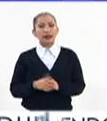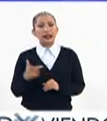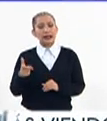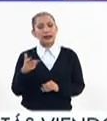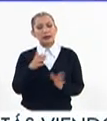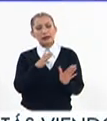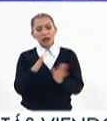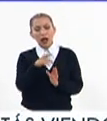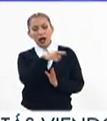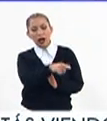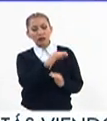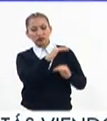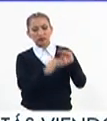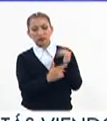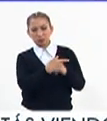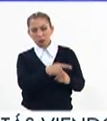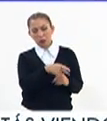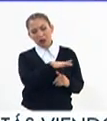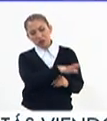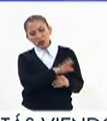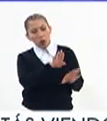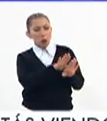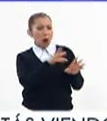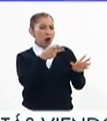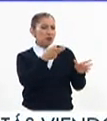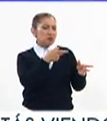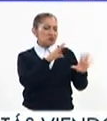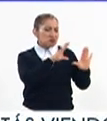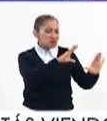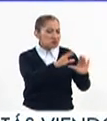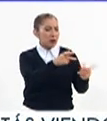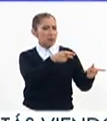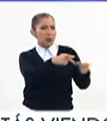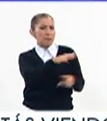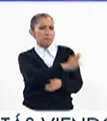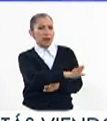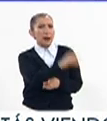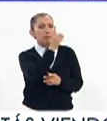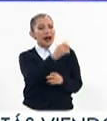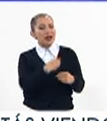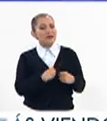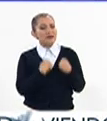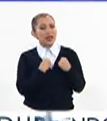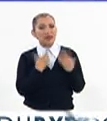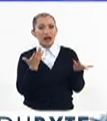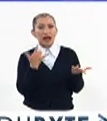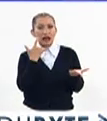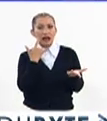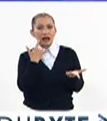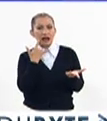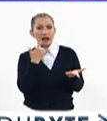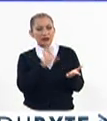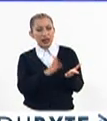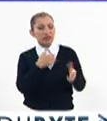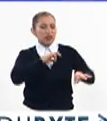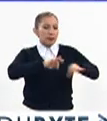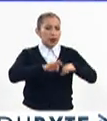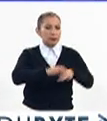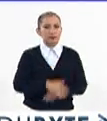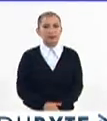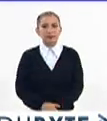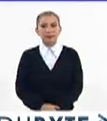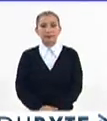Y a los estratos bajos más bien se les preparaba para una vida ardua, se les preparaba para una vida de